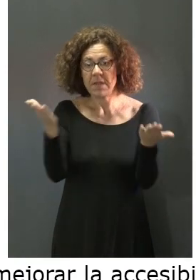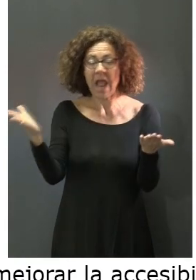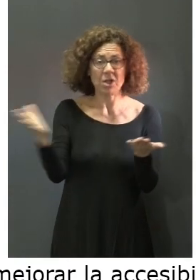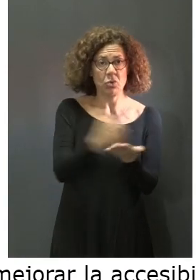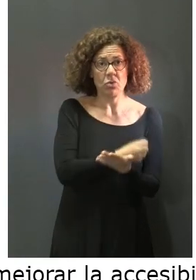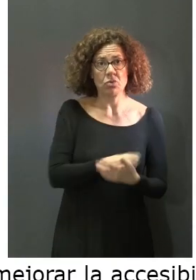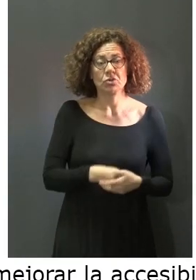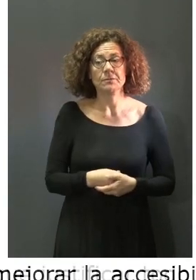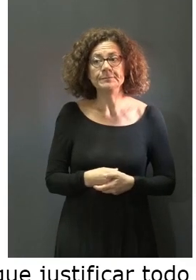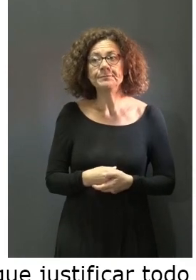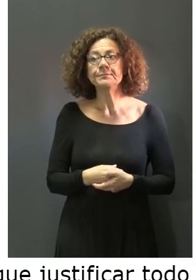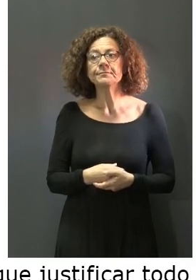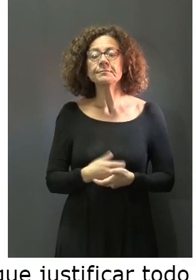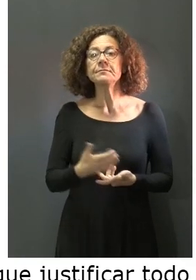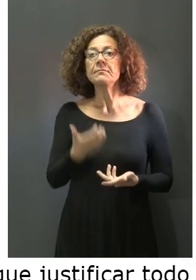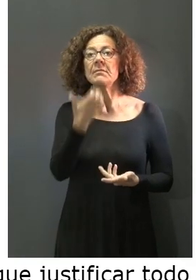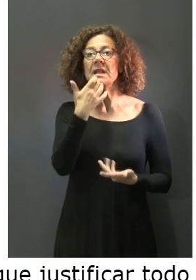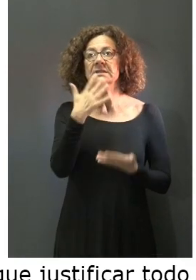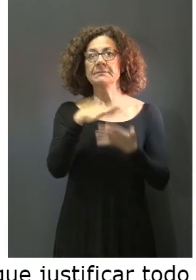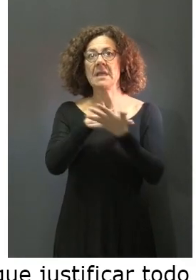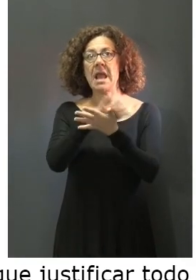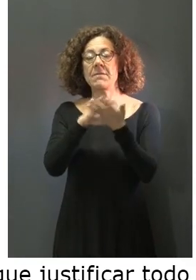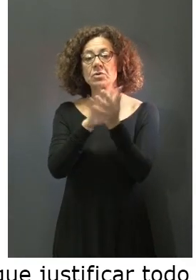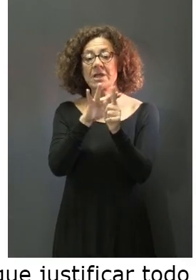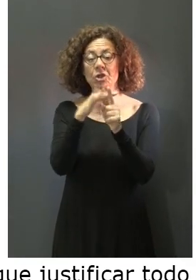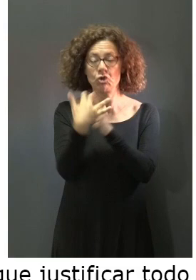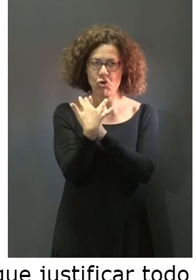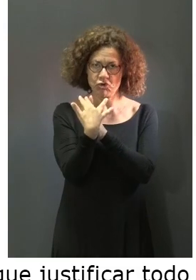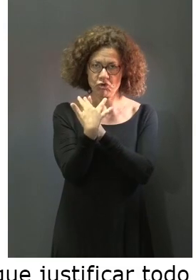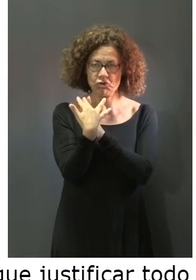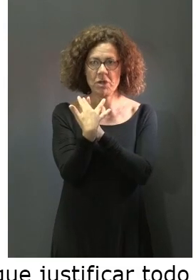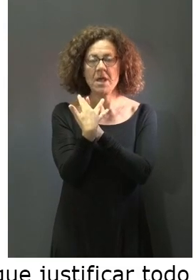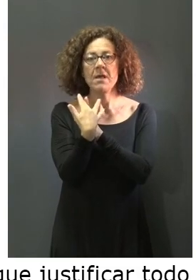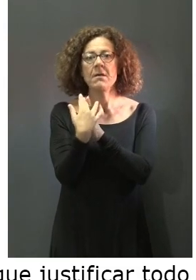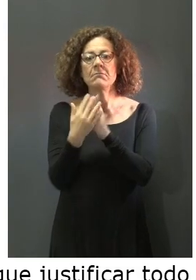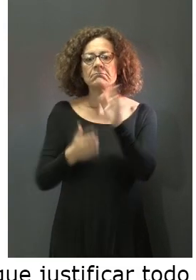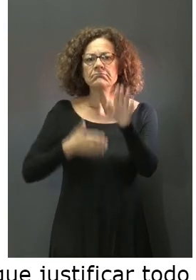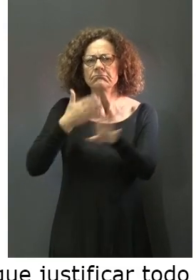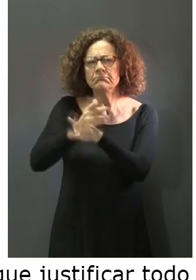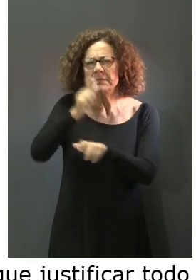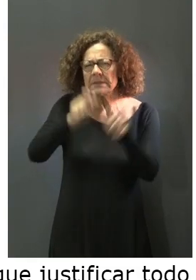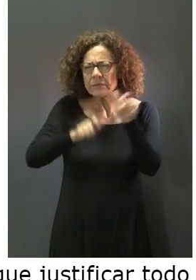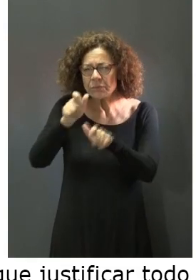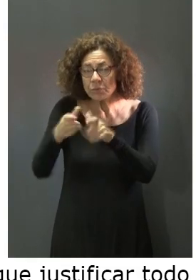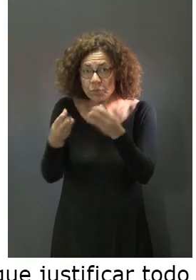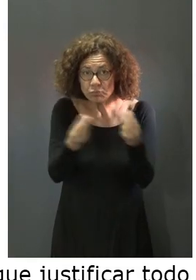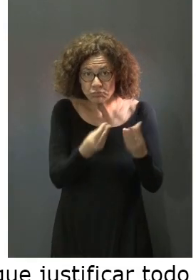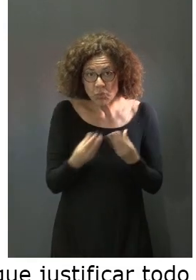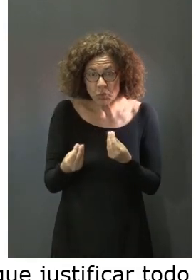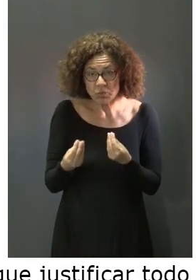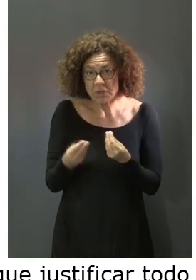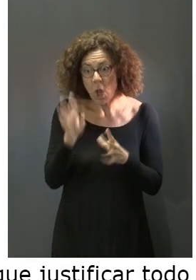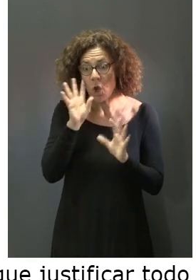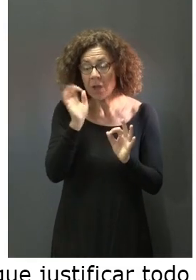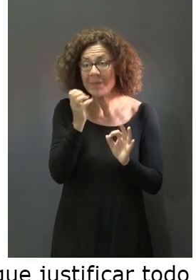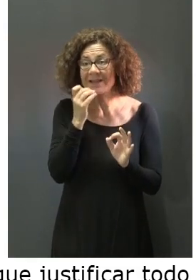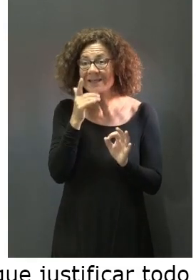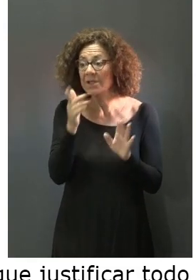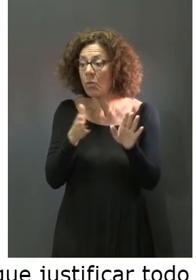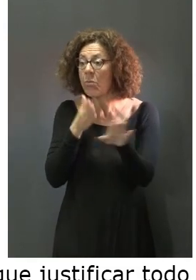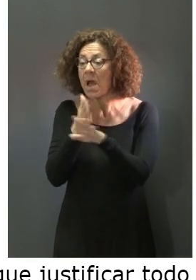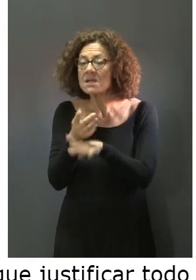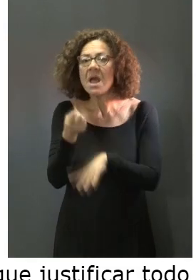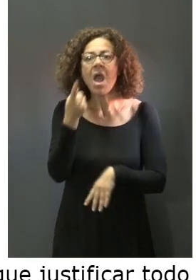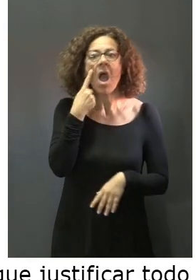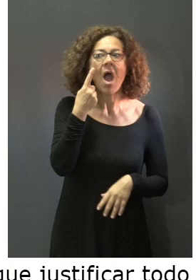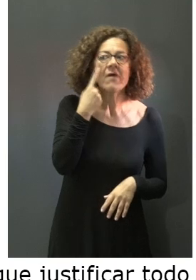mundo. Cuando hablamos de entornos donde hay muchos visitantes, muchas personas, obviamente, si tú no vas ahí y ves